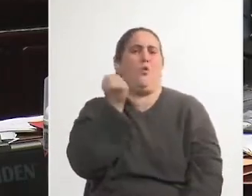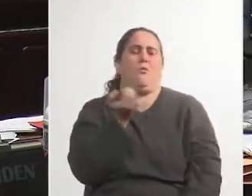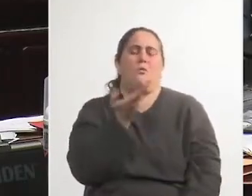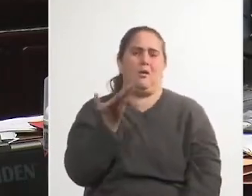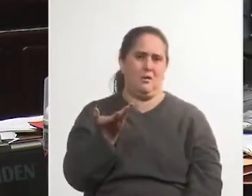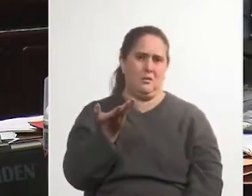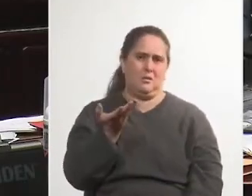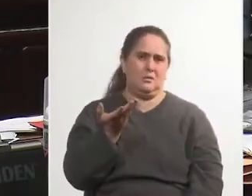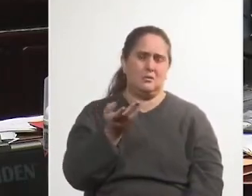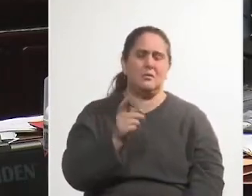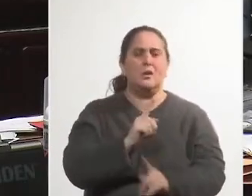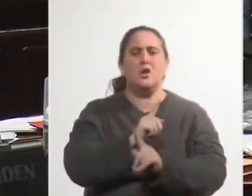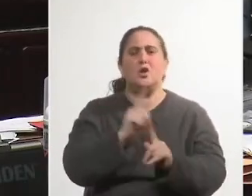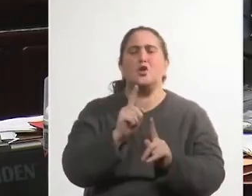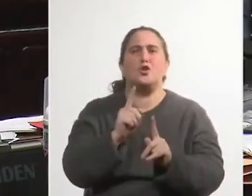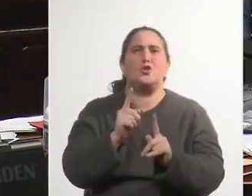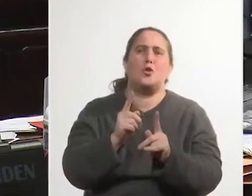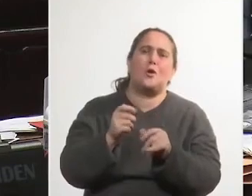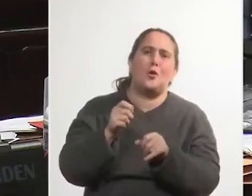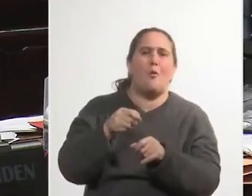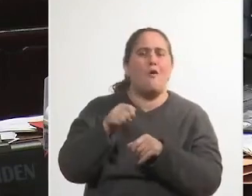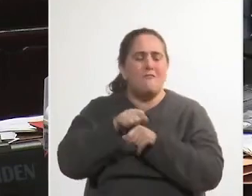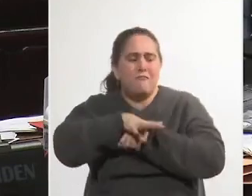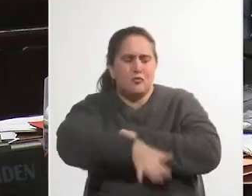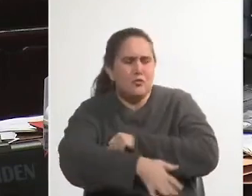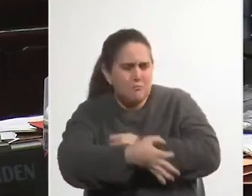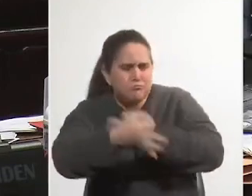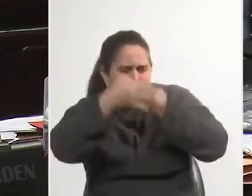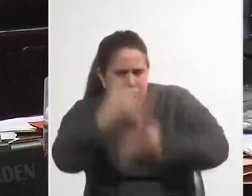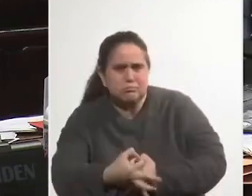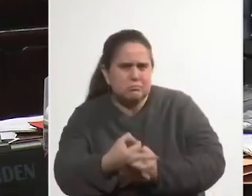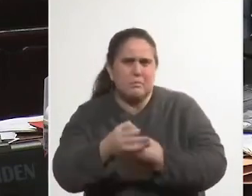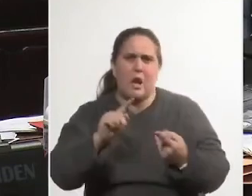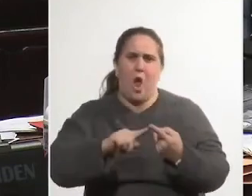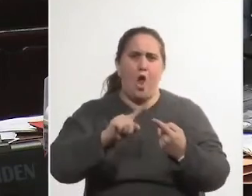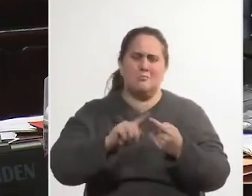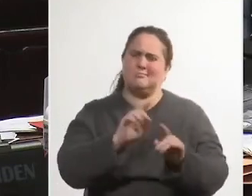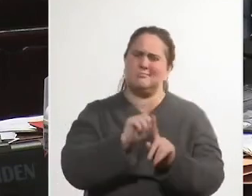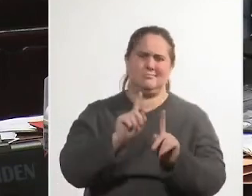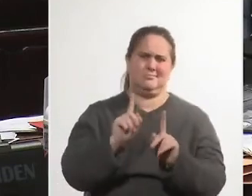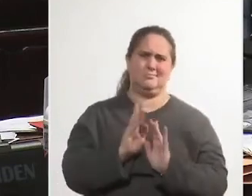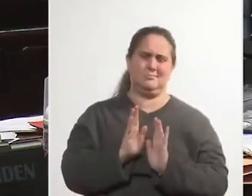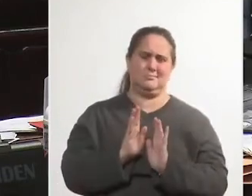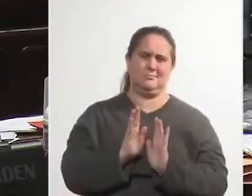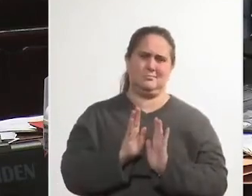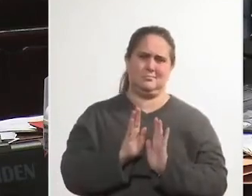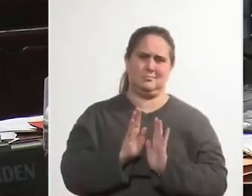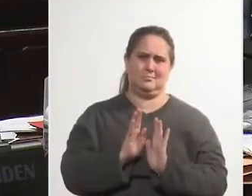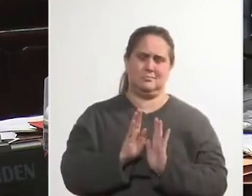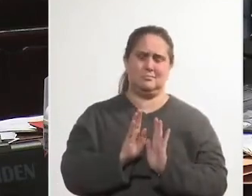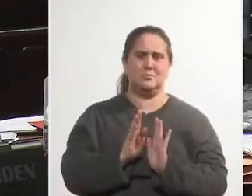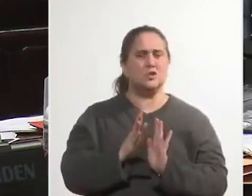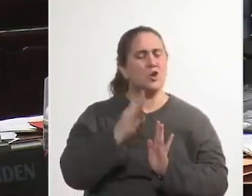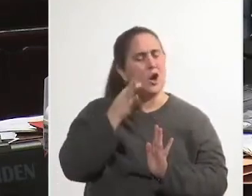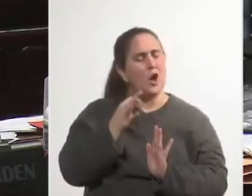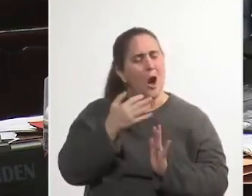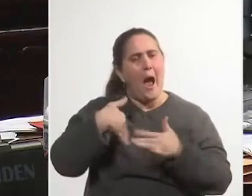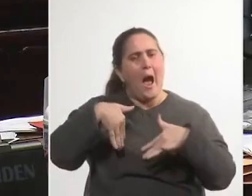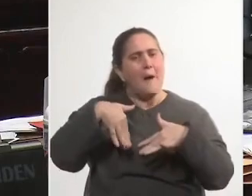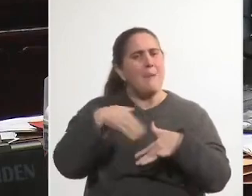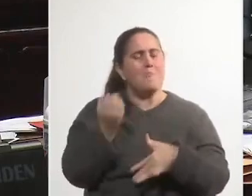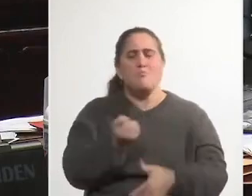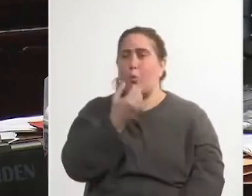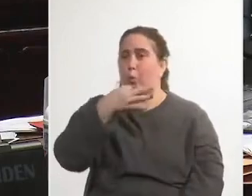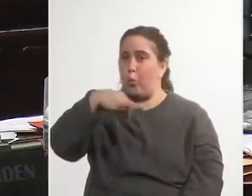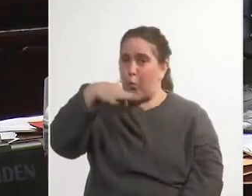se está llevando a cabo la negociación colectiva, y yo diría que quizás lo único importante y que